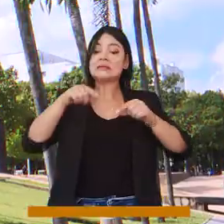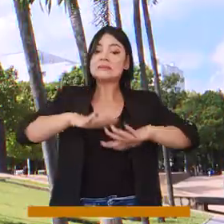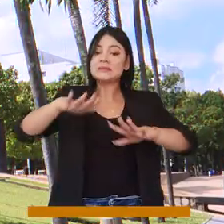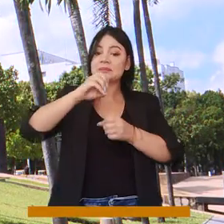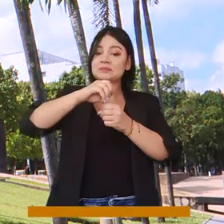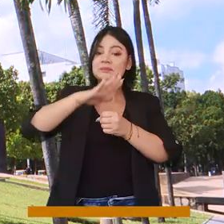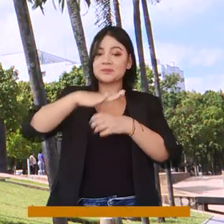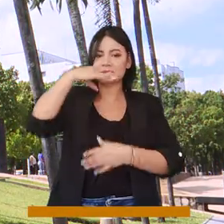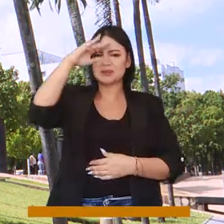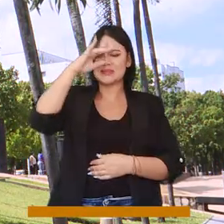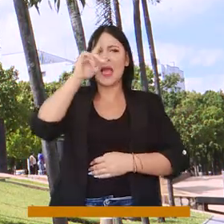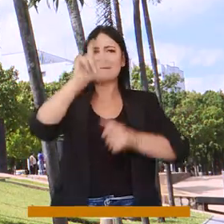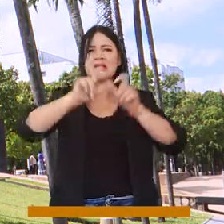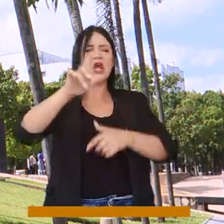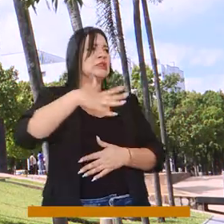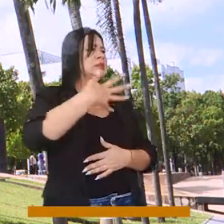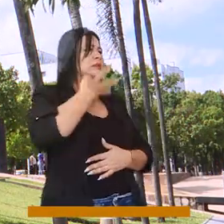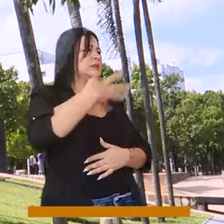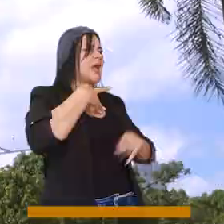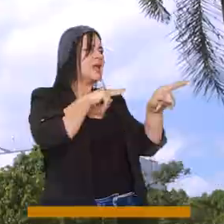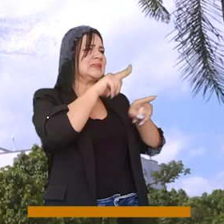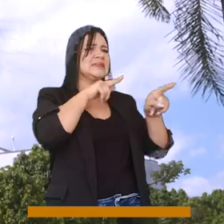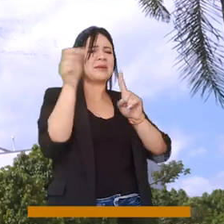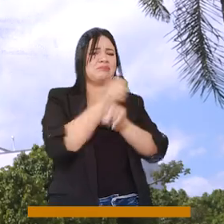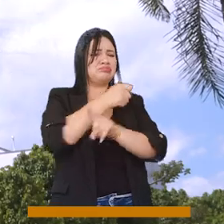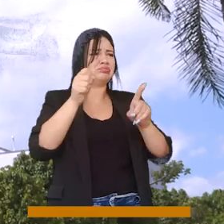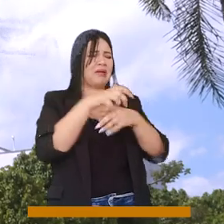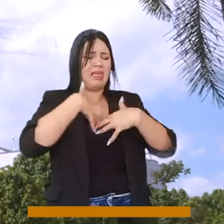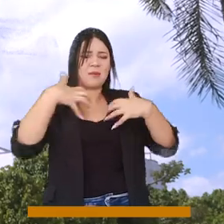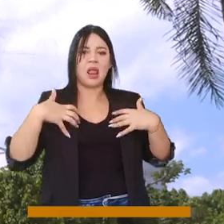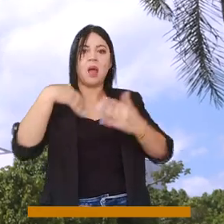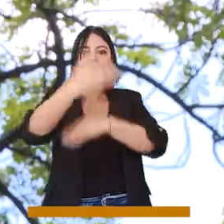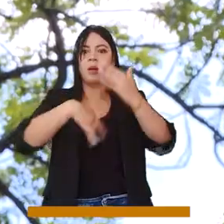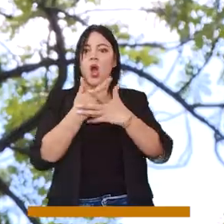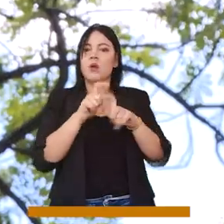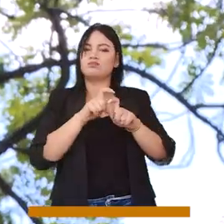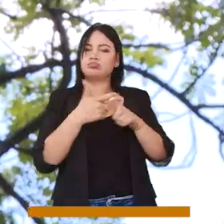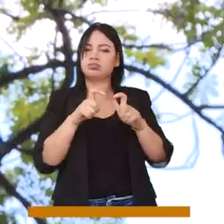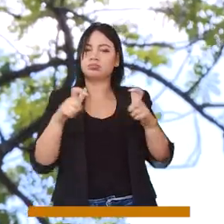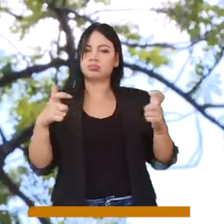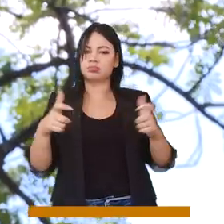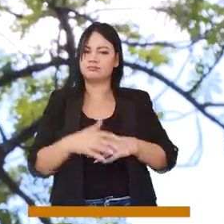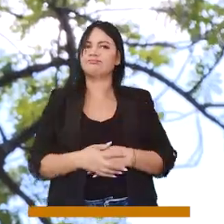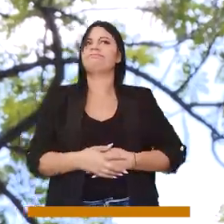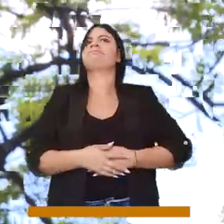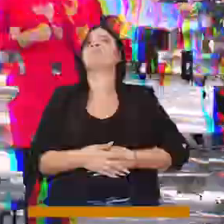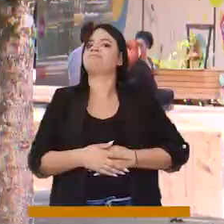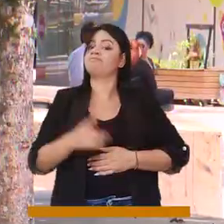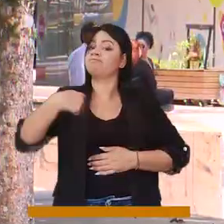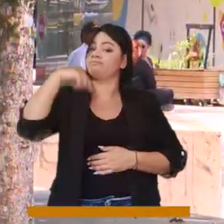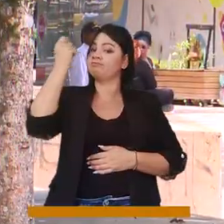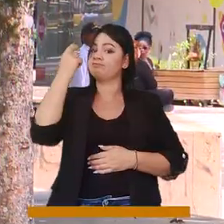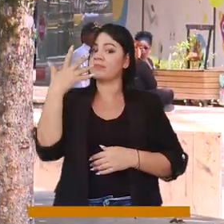En el distrito de Medellín, las quejas que se presentan por maltrato animal van en incremento, toda vez que hay que tener claro